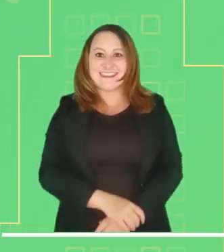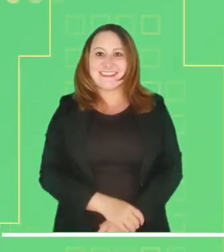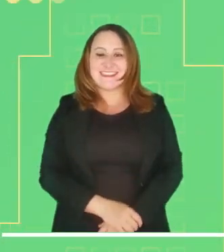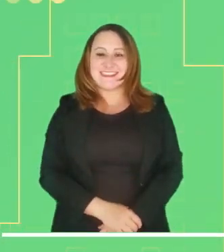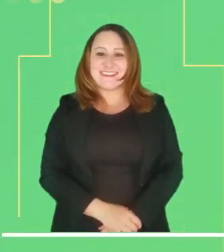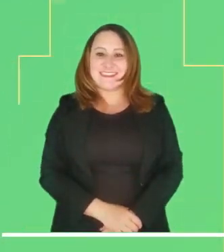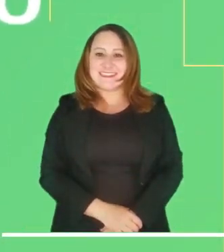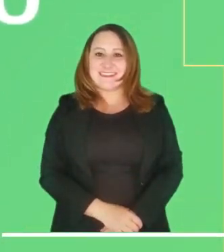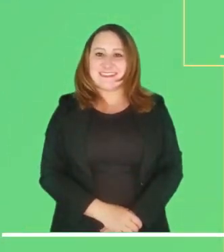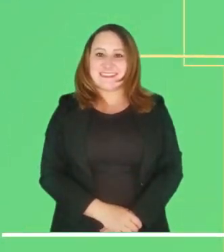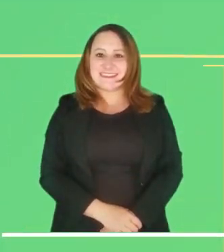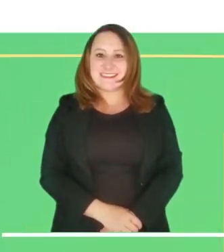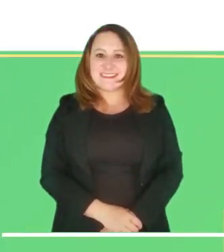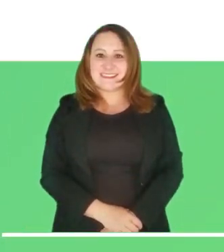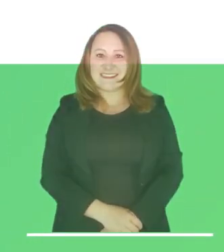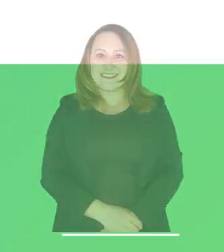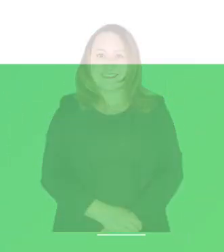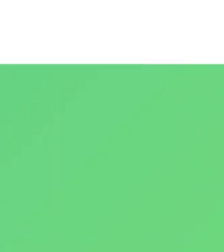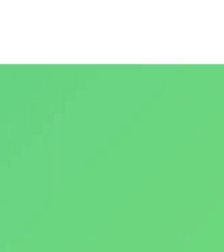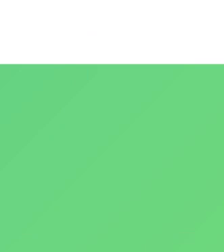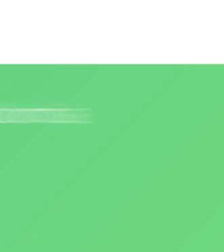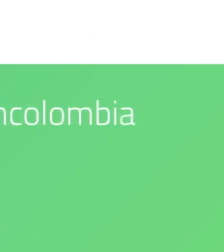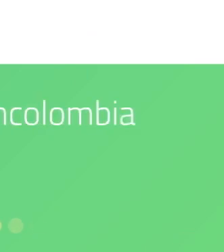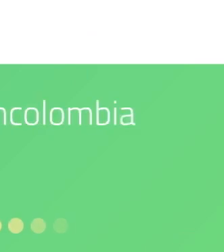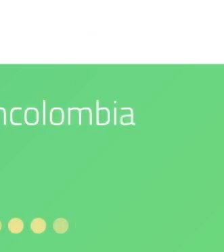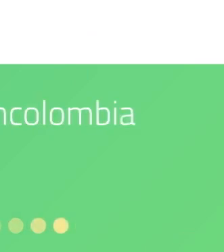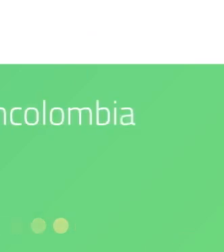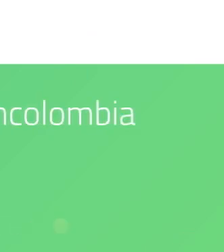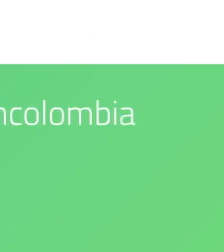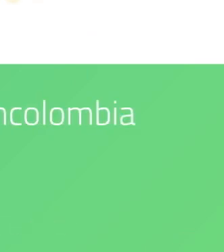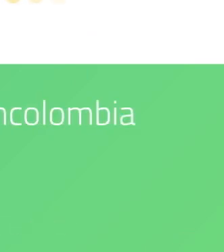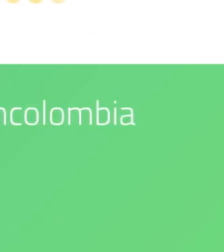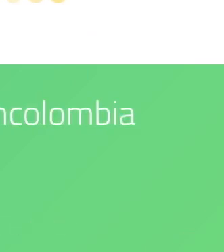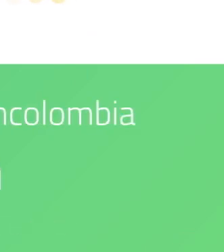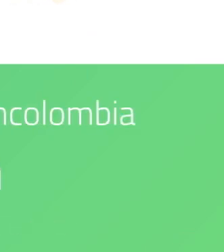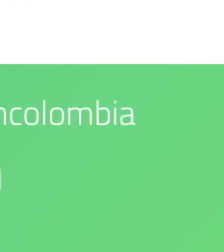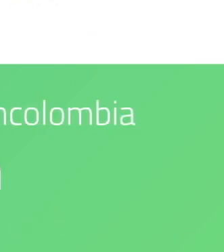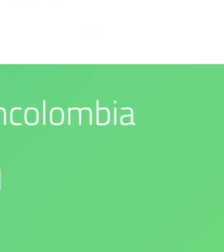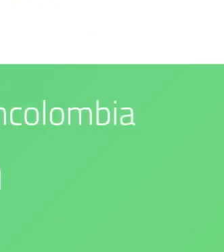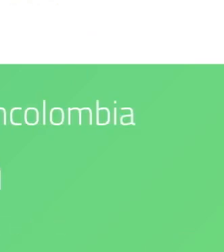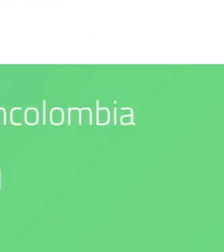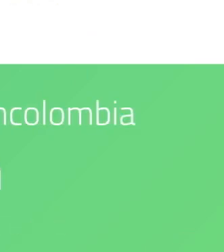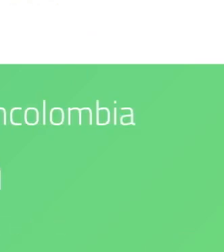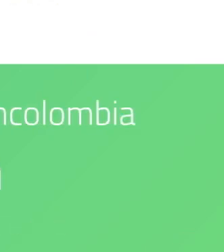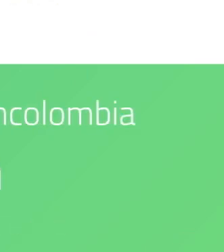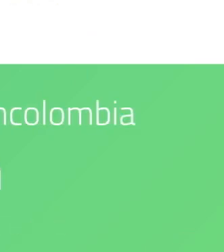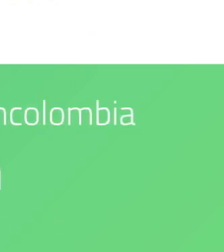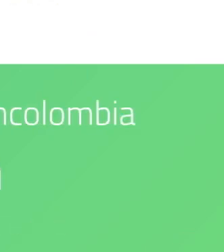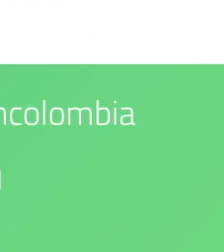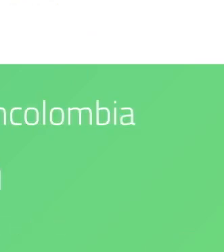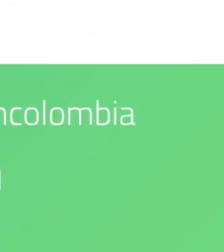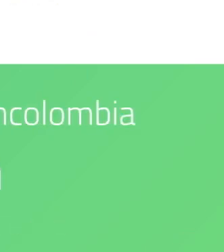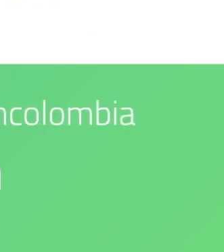sociales. Nuestro compromiso es con el medio ambiente. IDEAM es confianza y prevención.